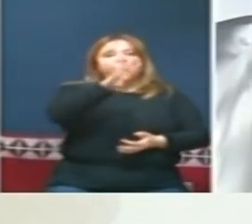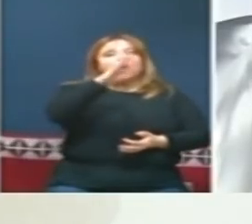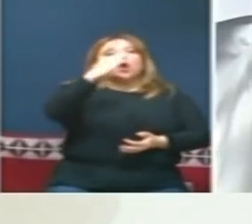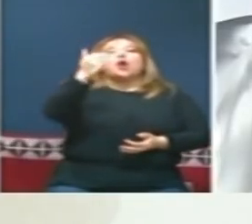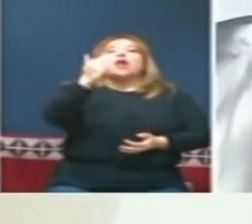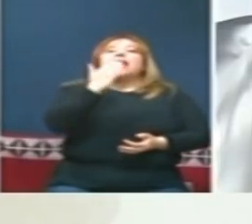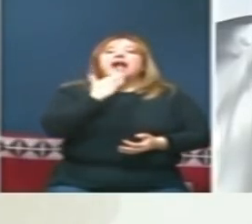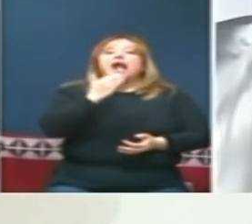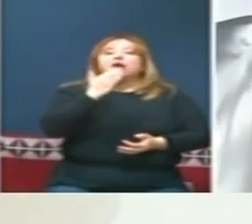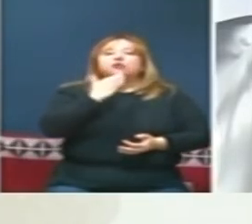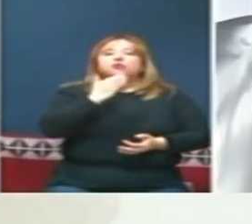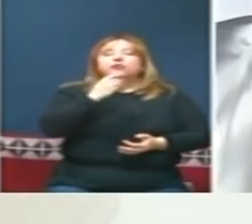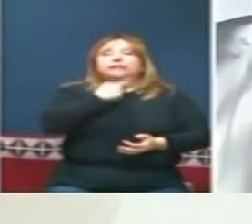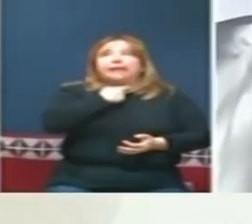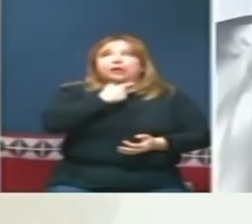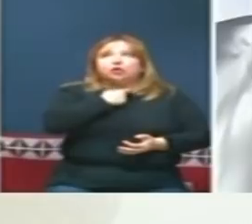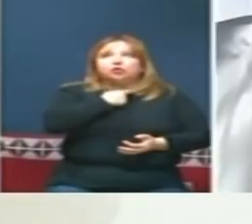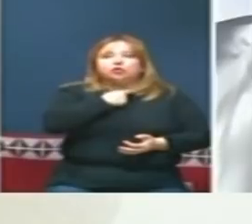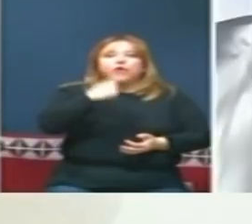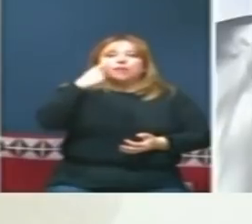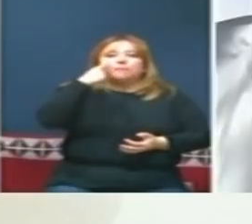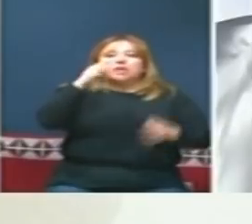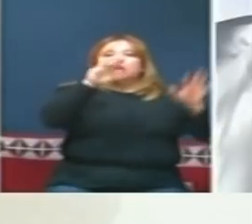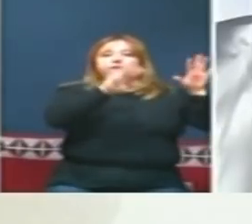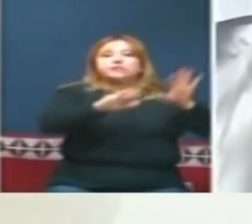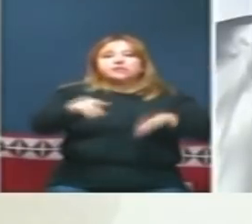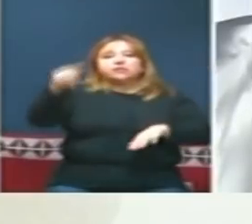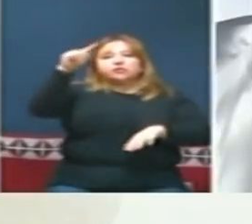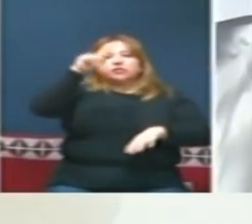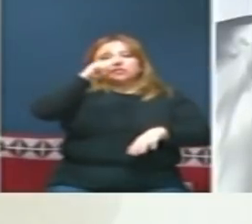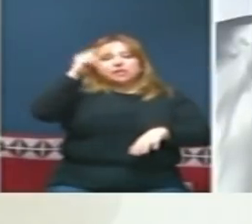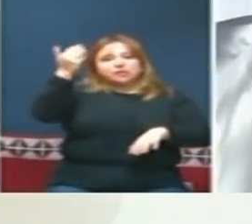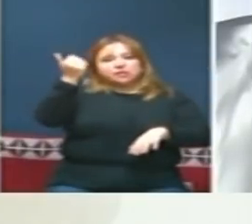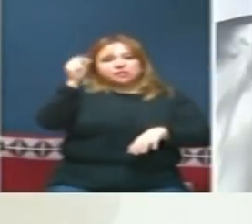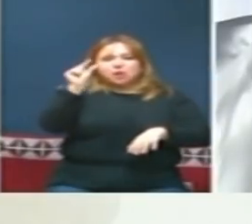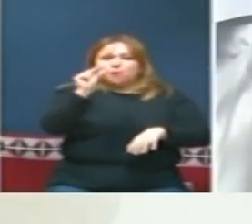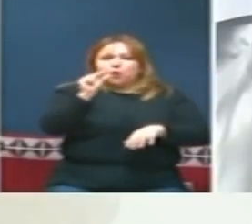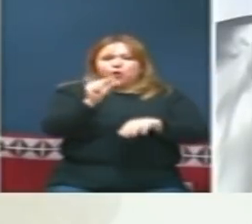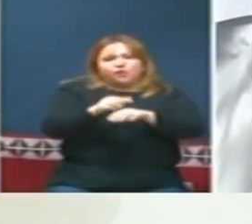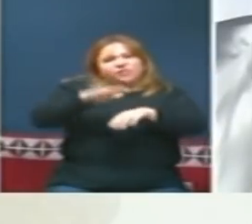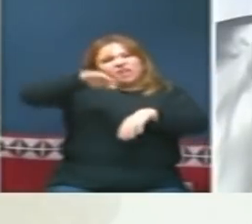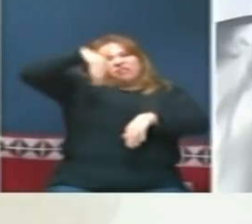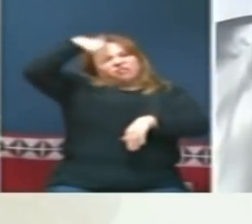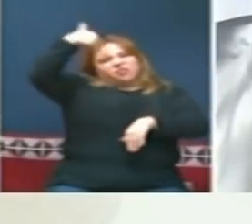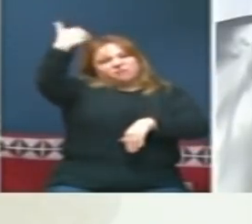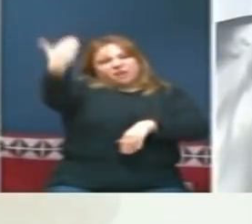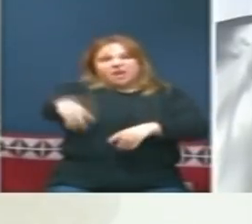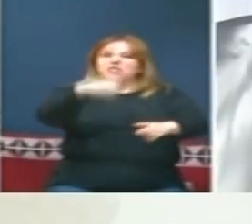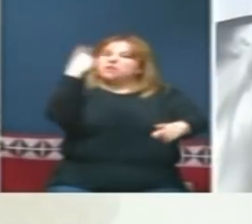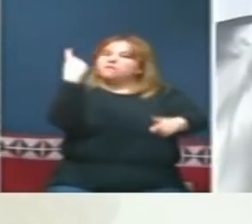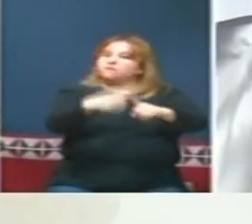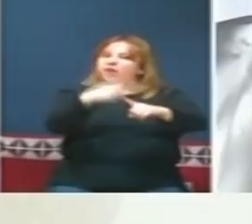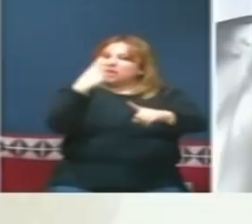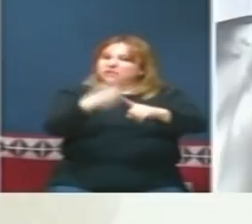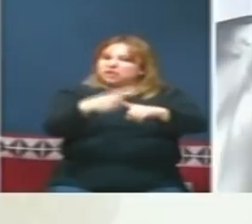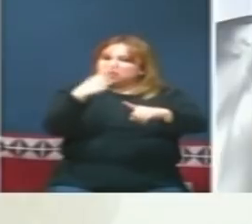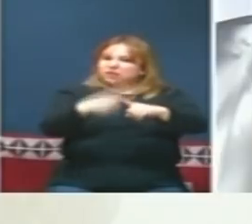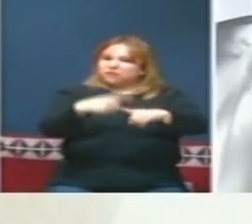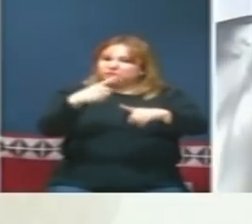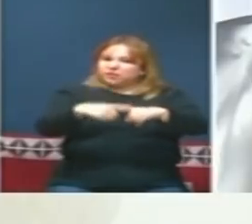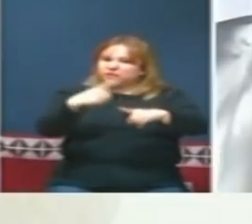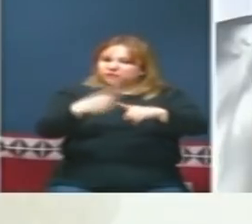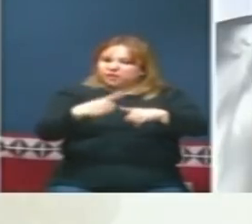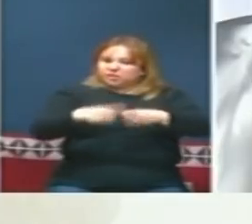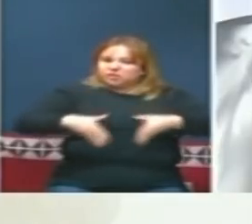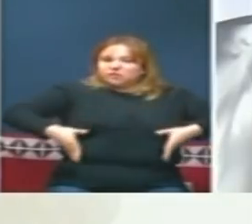de agosto de 1976, pocos días después de haber celebrado el funeral de los venerables